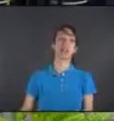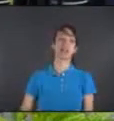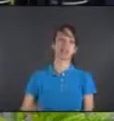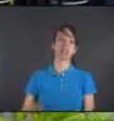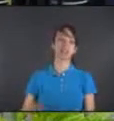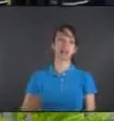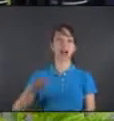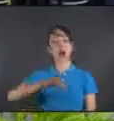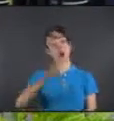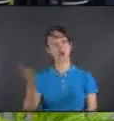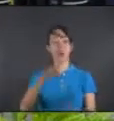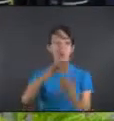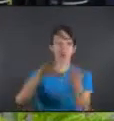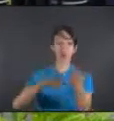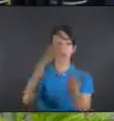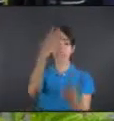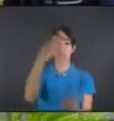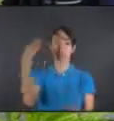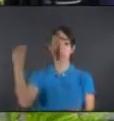ellos que